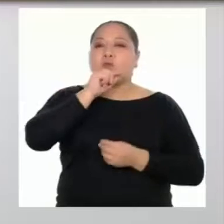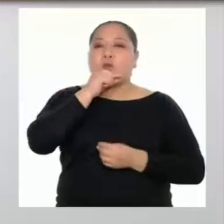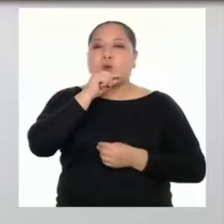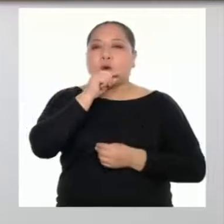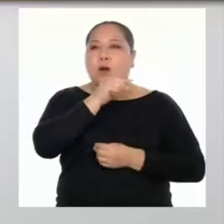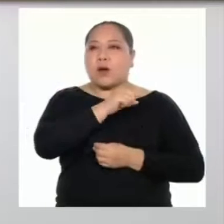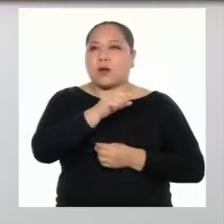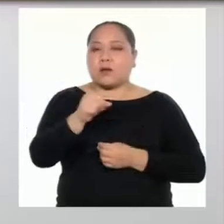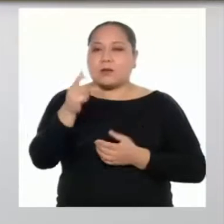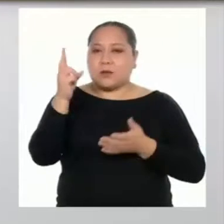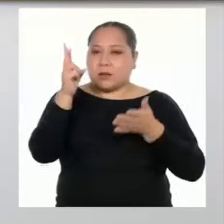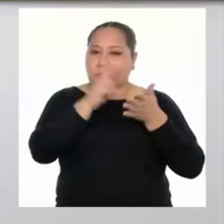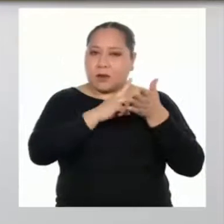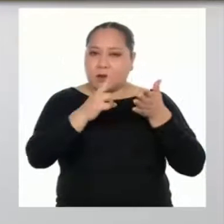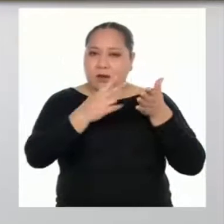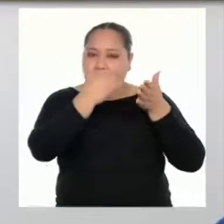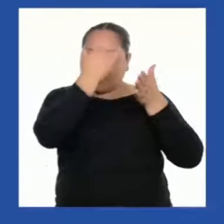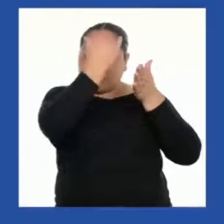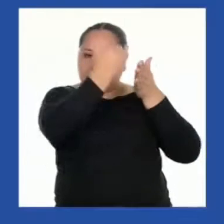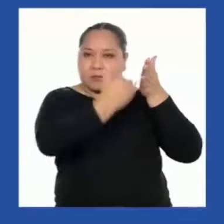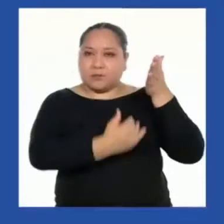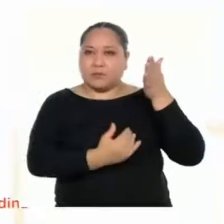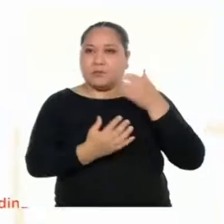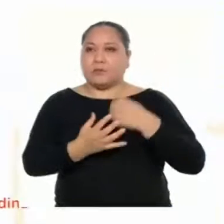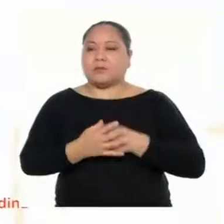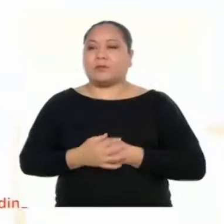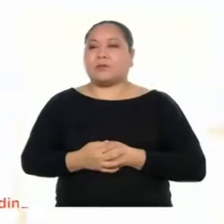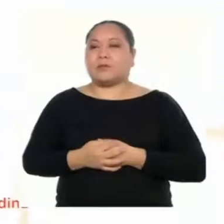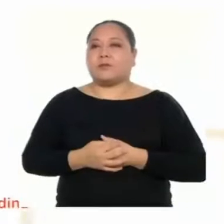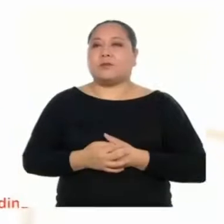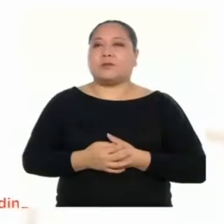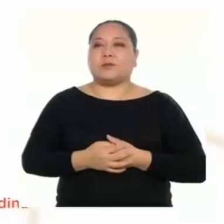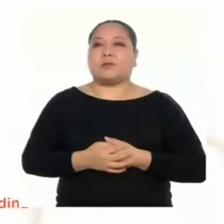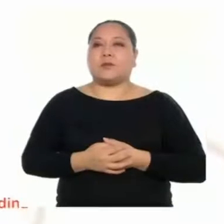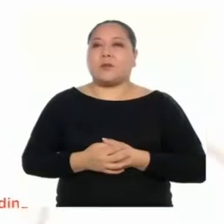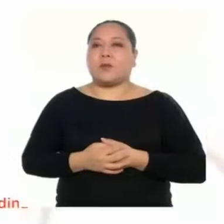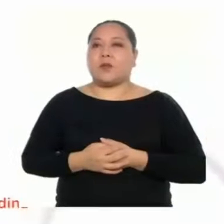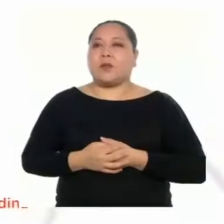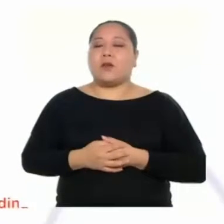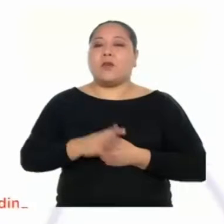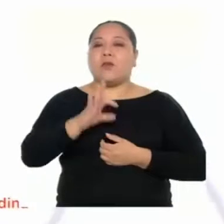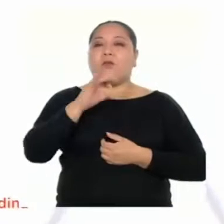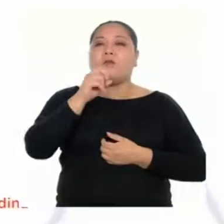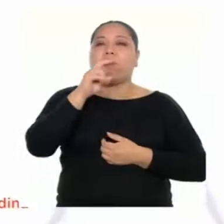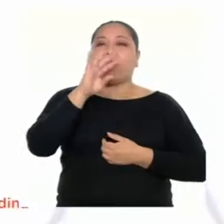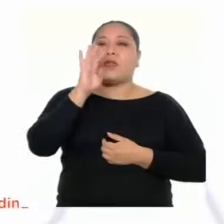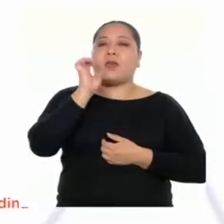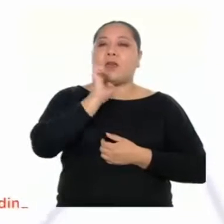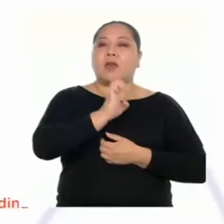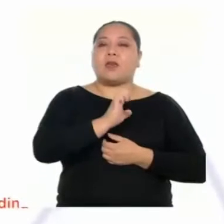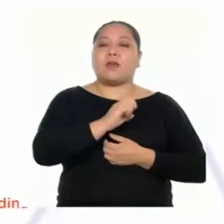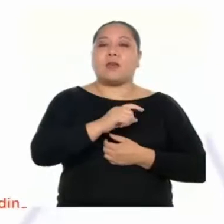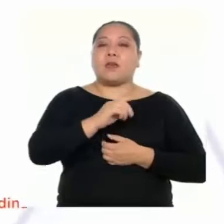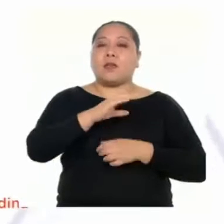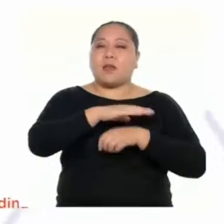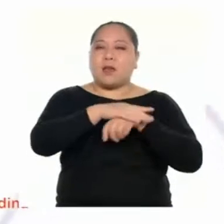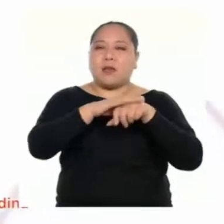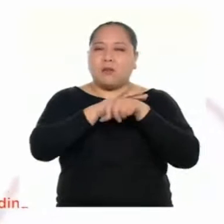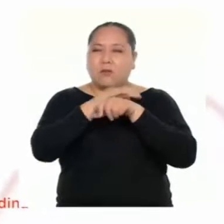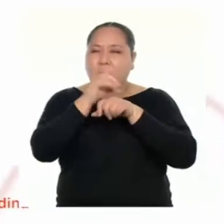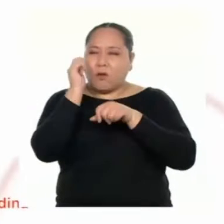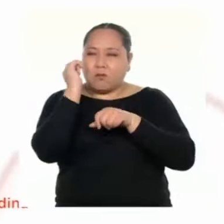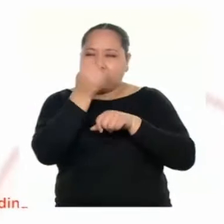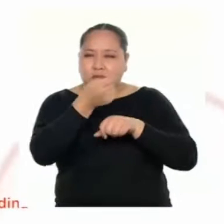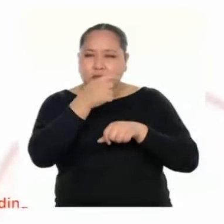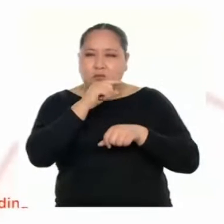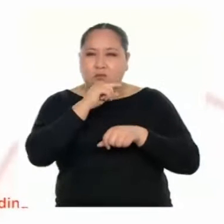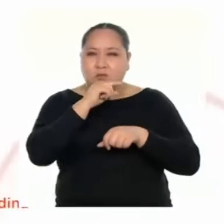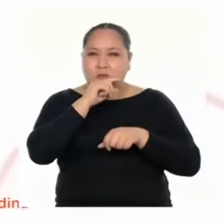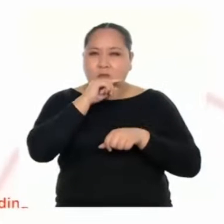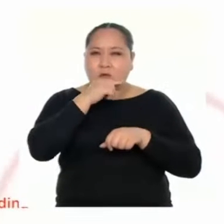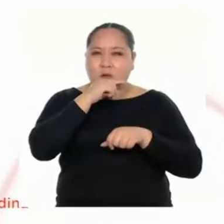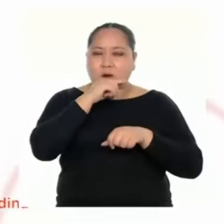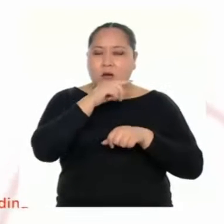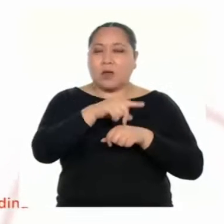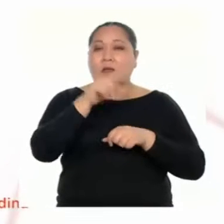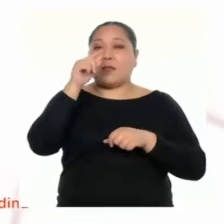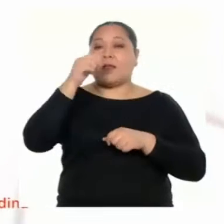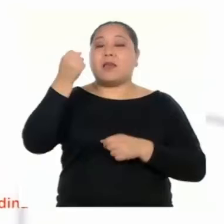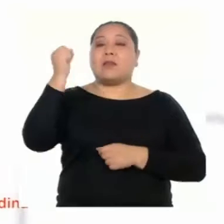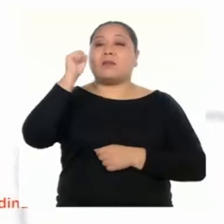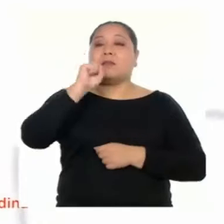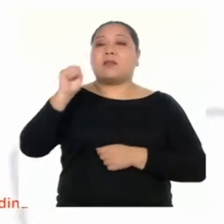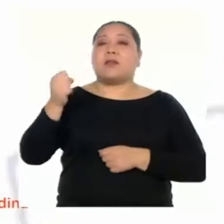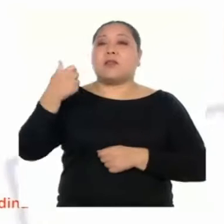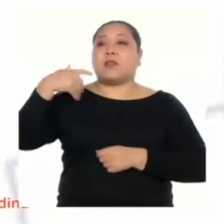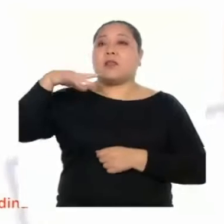femenina. Leamos el siguiente texto. Fuente E. Las hechiceras en el Perú durante el siglo